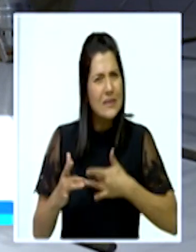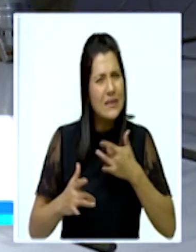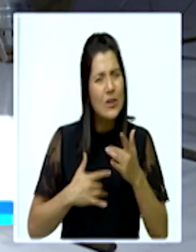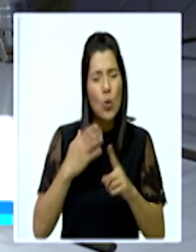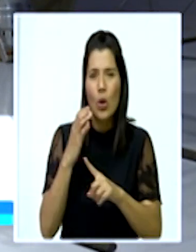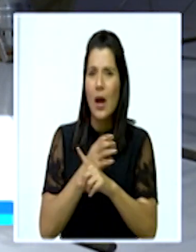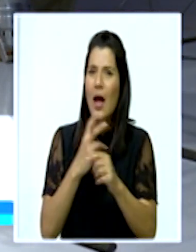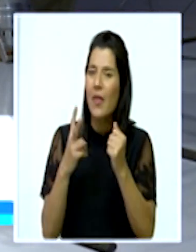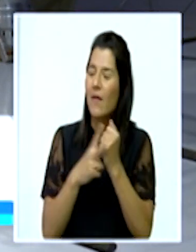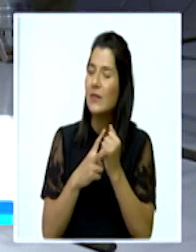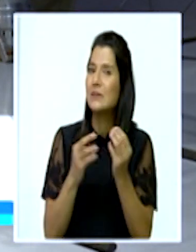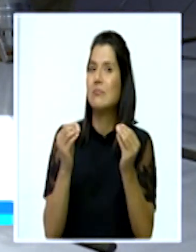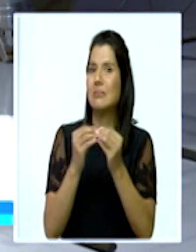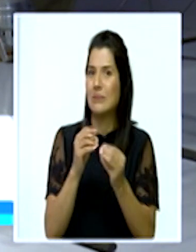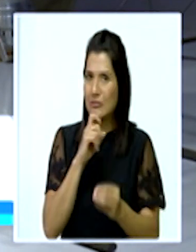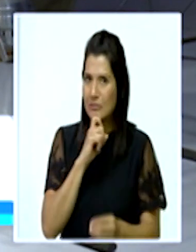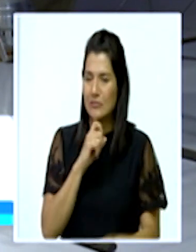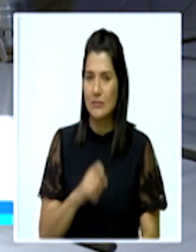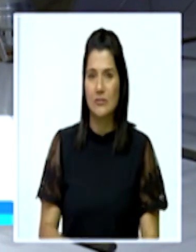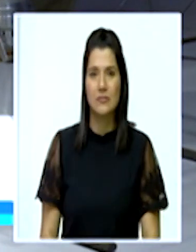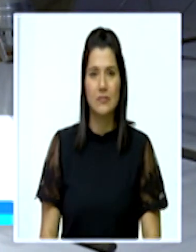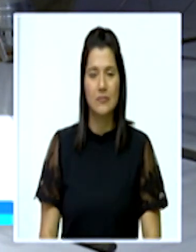día...